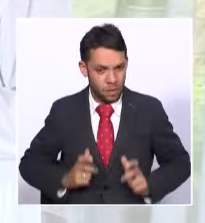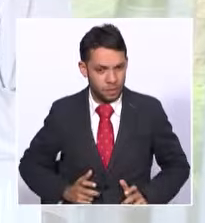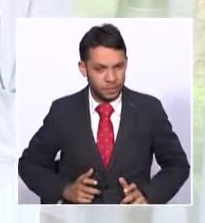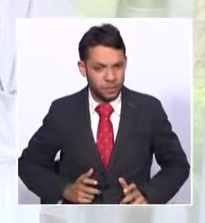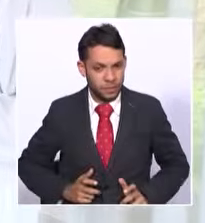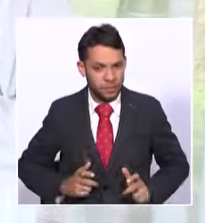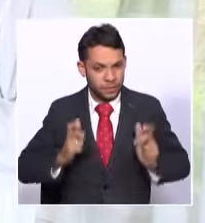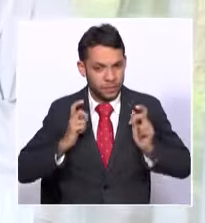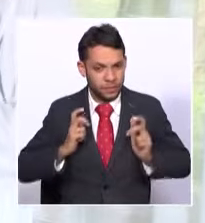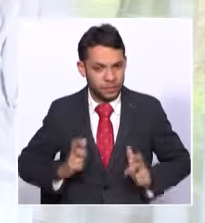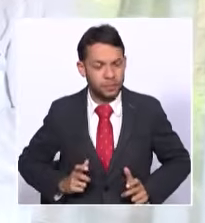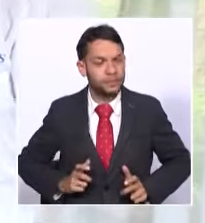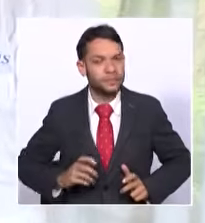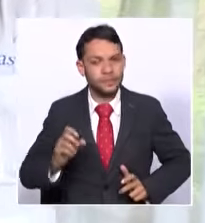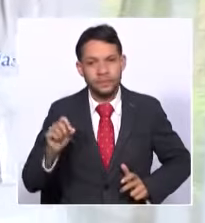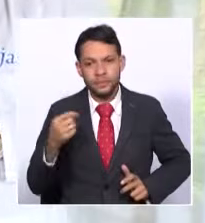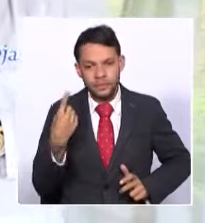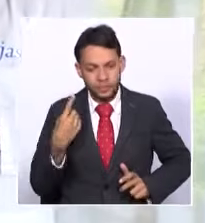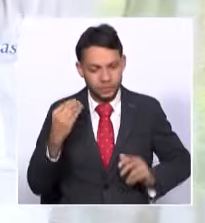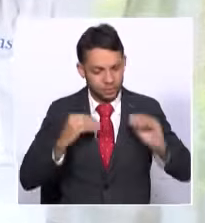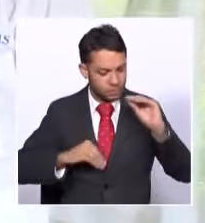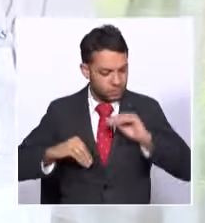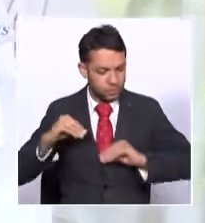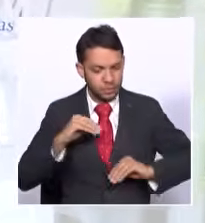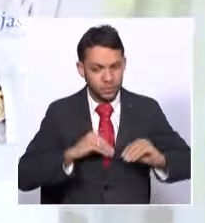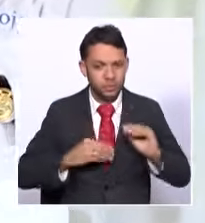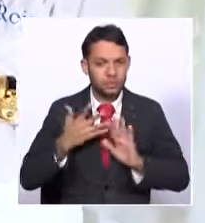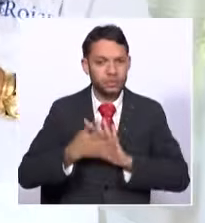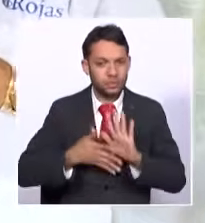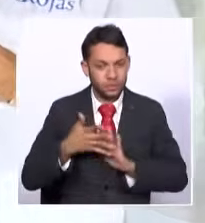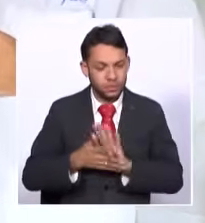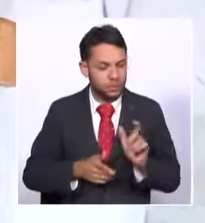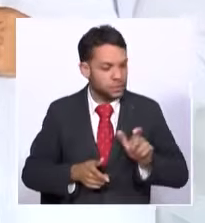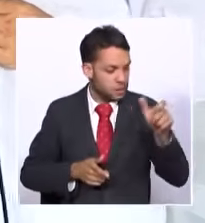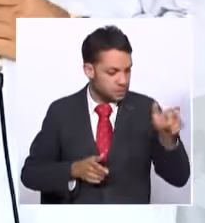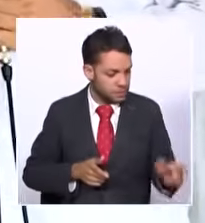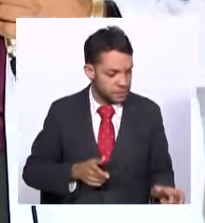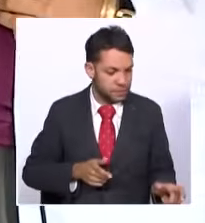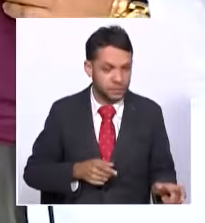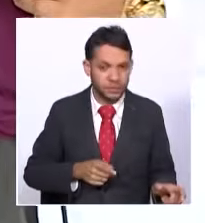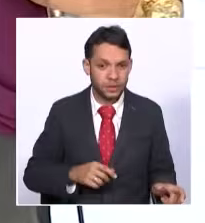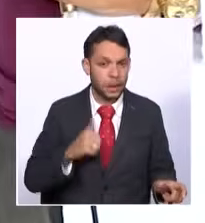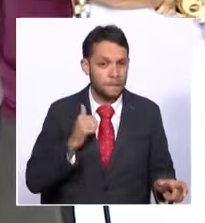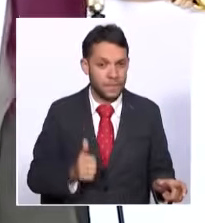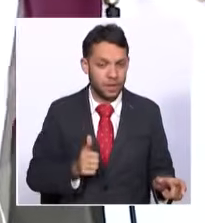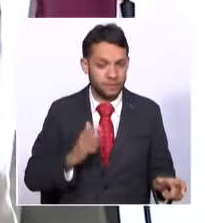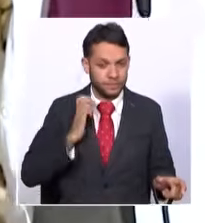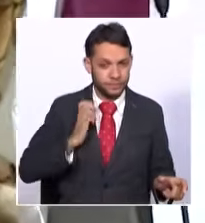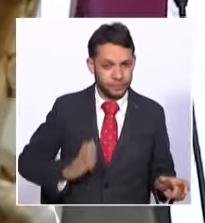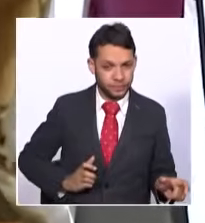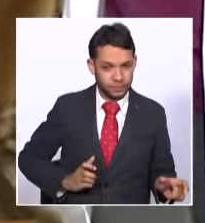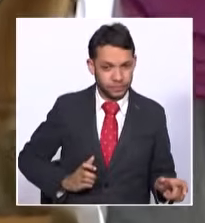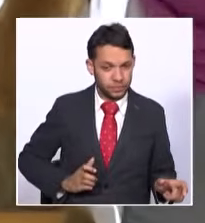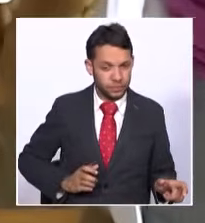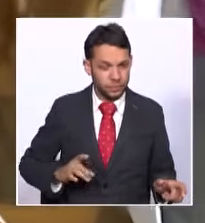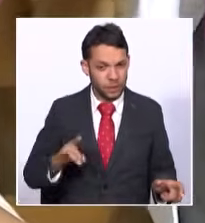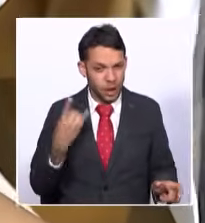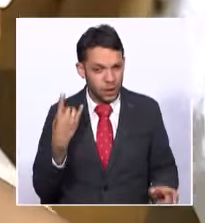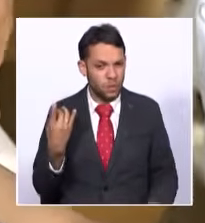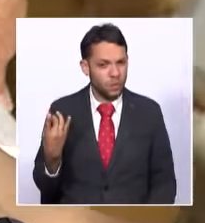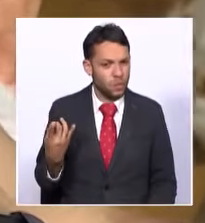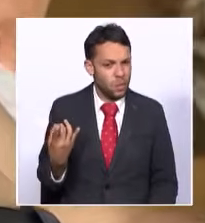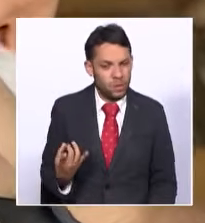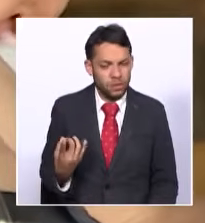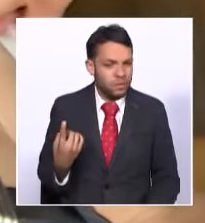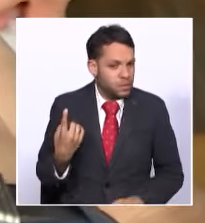de las bases de la quiropraxia y de la osteopatía es que si el cuerpo, la estructura está bien, no tiene por qué aparecer ni dolor ni